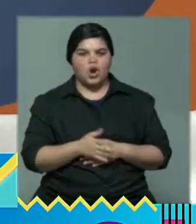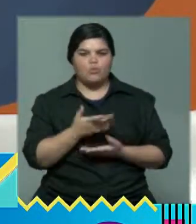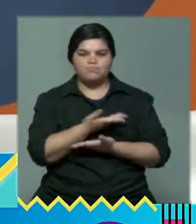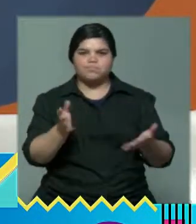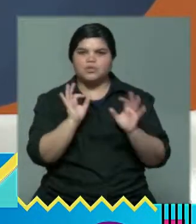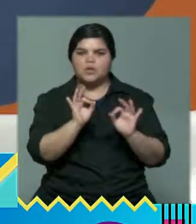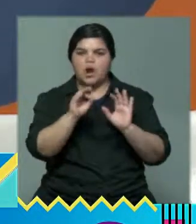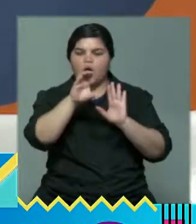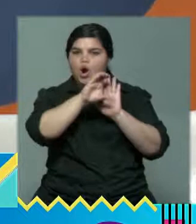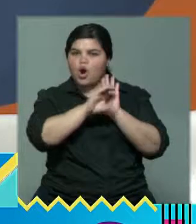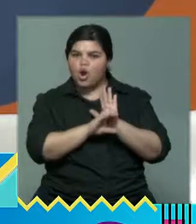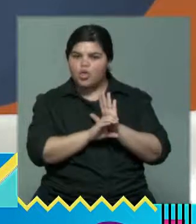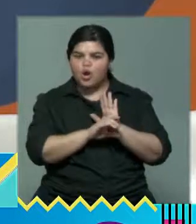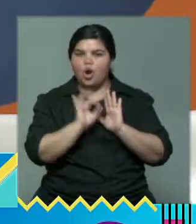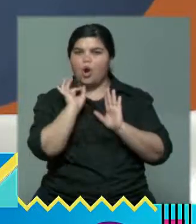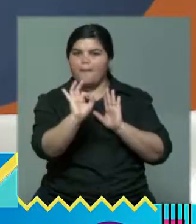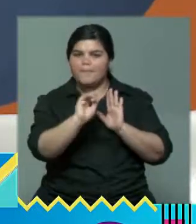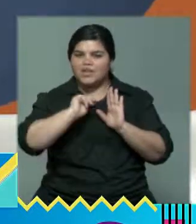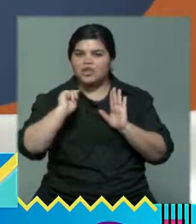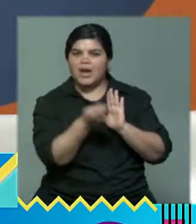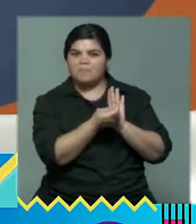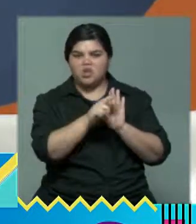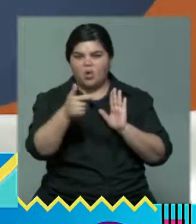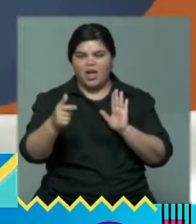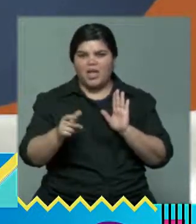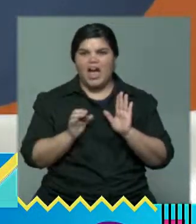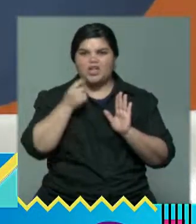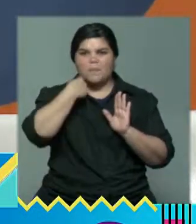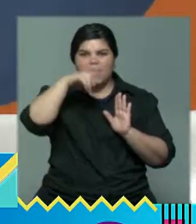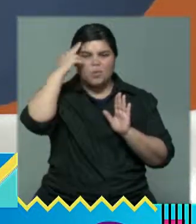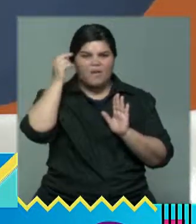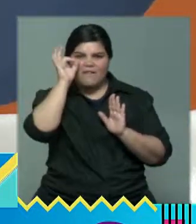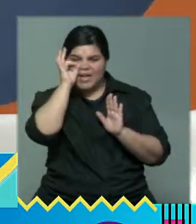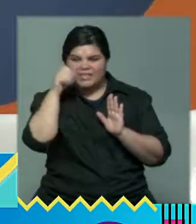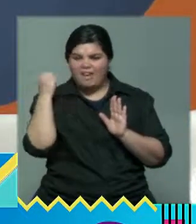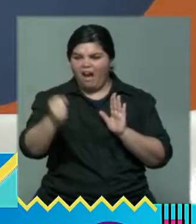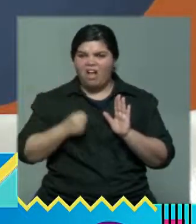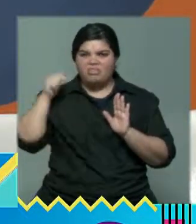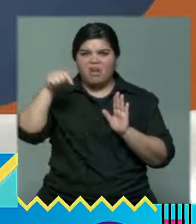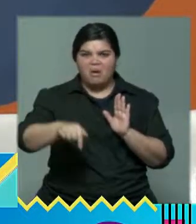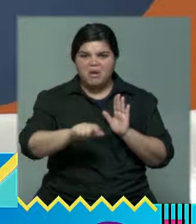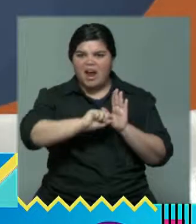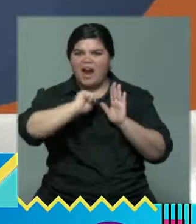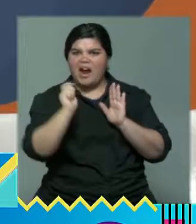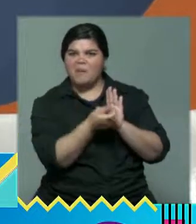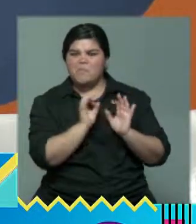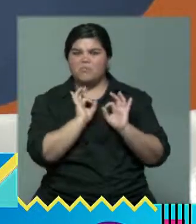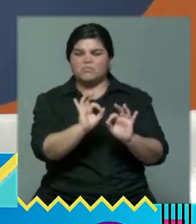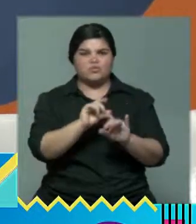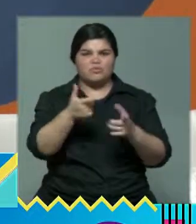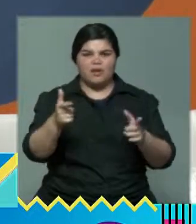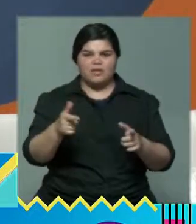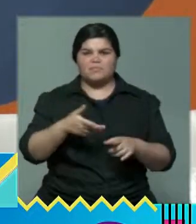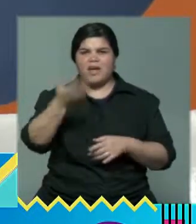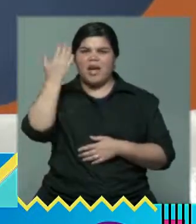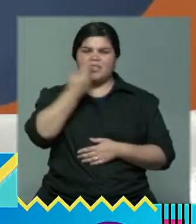del código desde 1920 hasta la fecha. Y hace varios años que, te digo, desde el gobierno de Carlos Menem en adelante, se